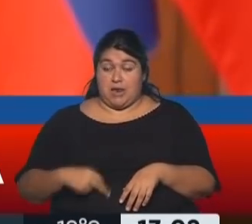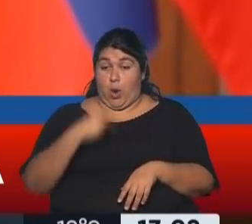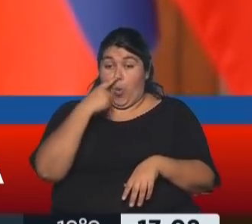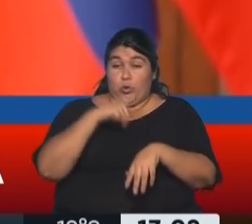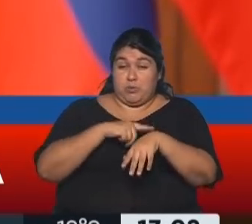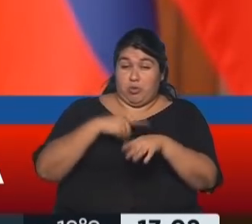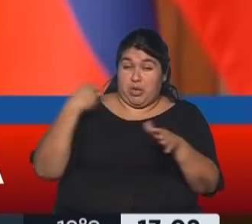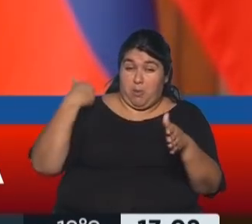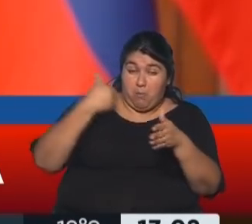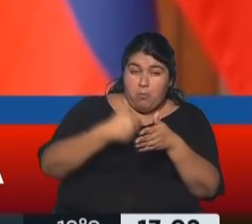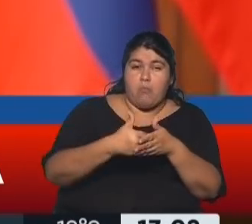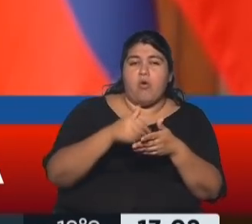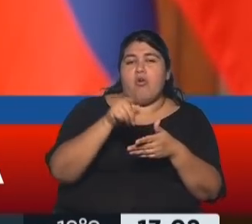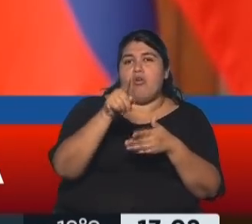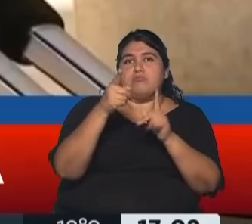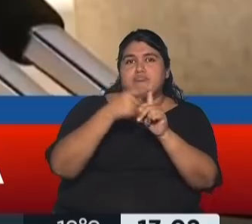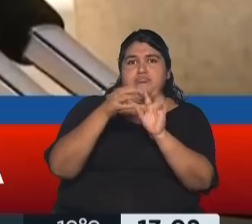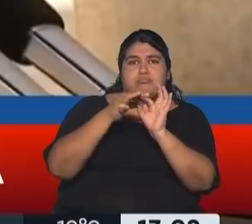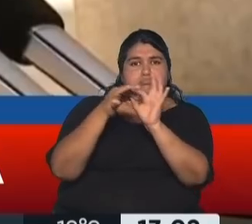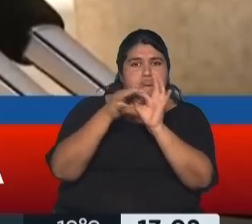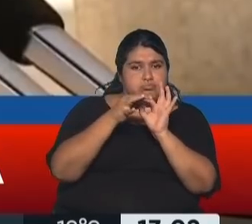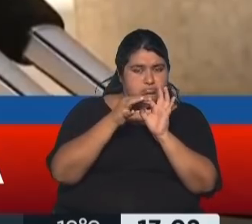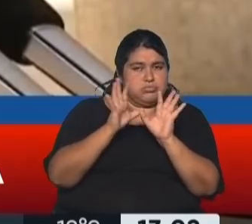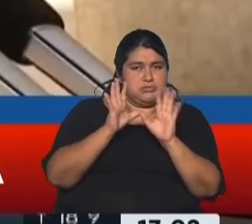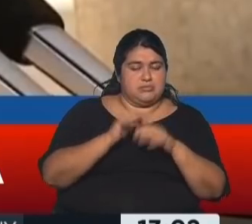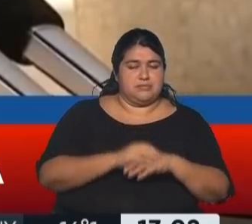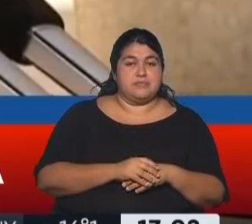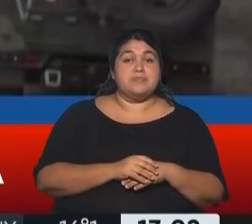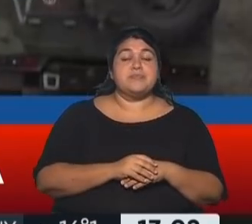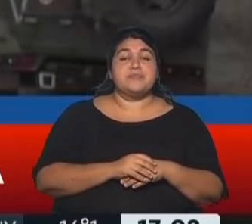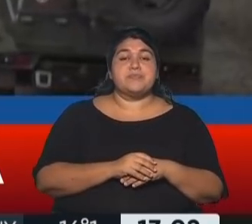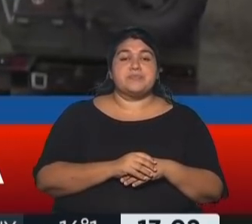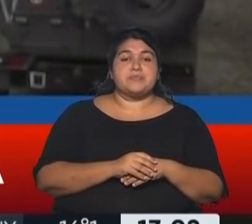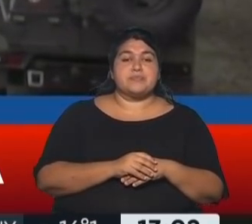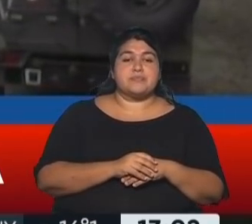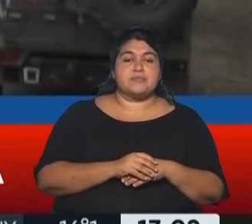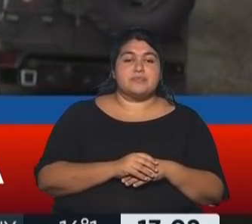últimos hitos que se daban en este vínculo en los últimos 2 y 3 años.